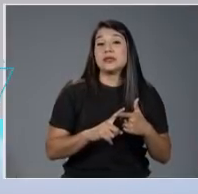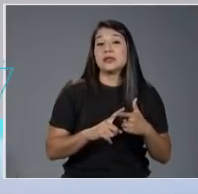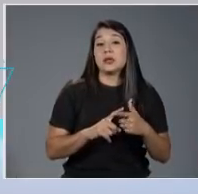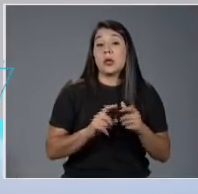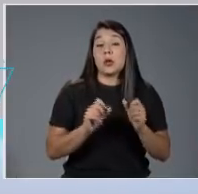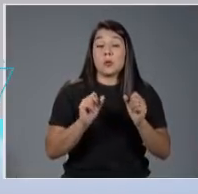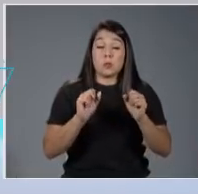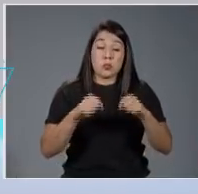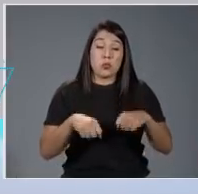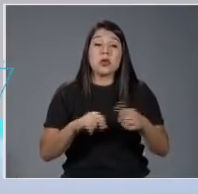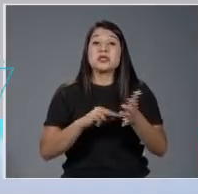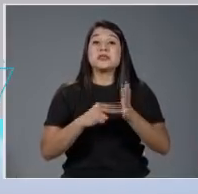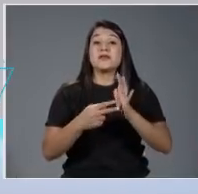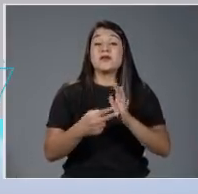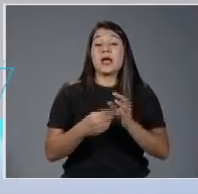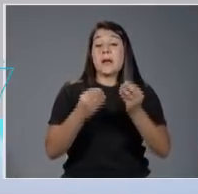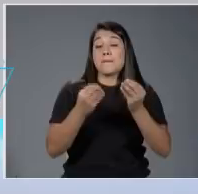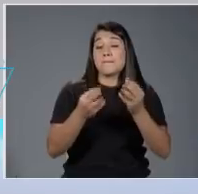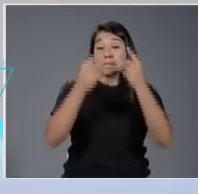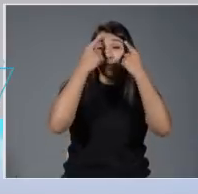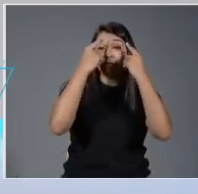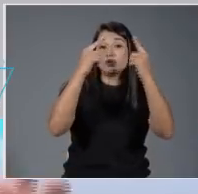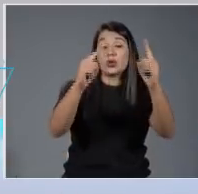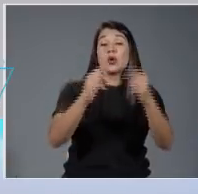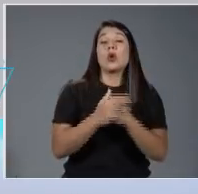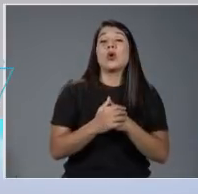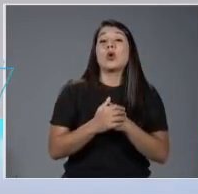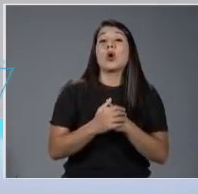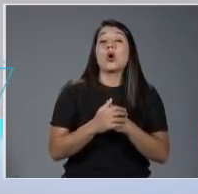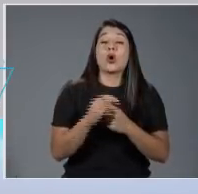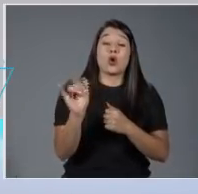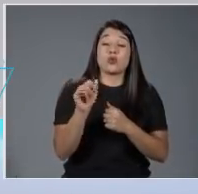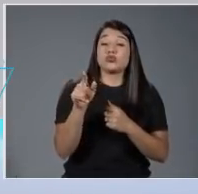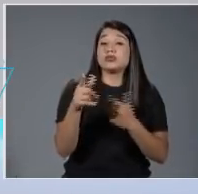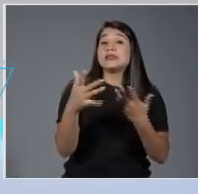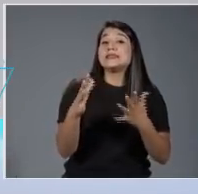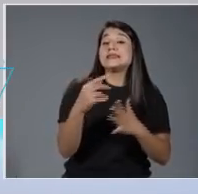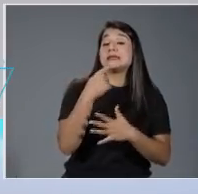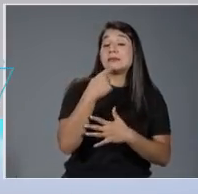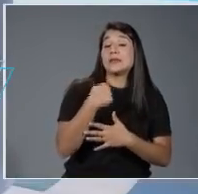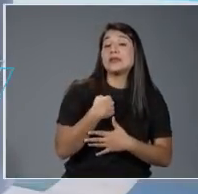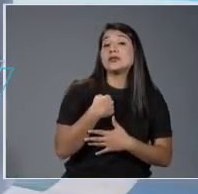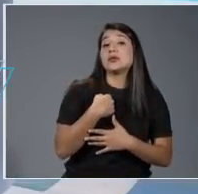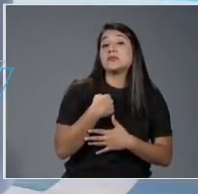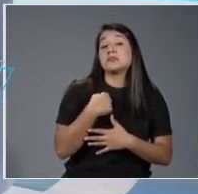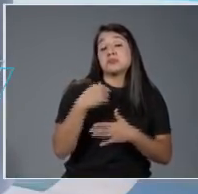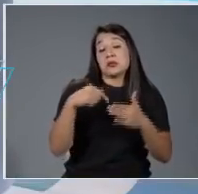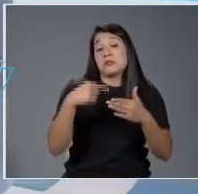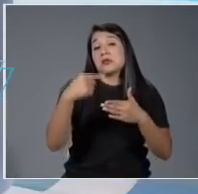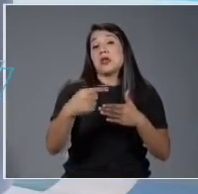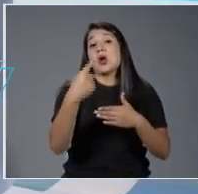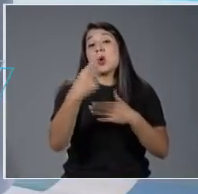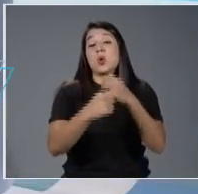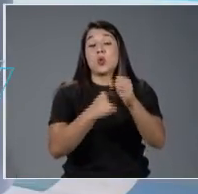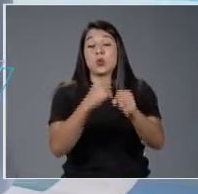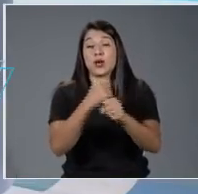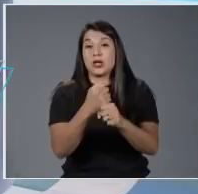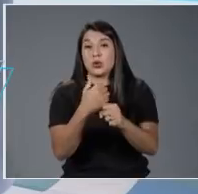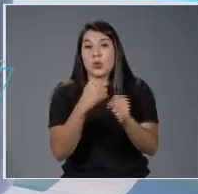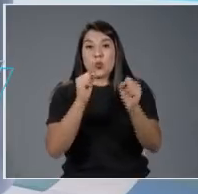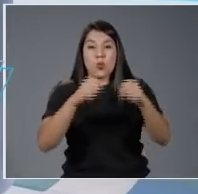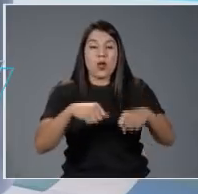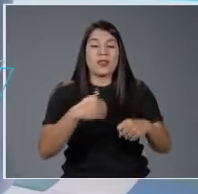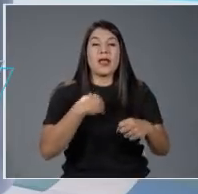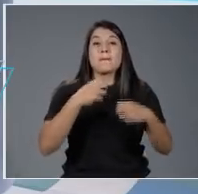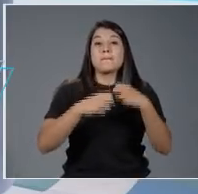buenos réditos. Podría ser, como usted me lo plantea en su pregunta, que al cabo de un año esté en una crisis y podría